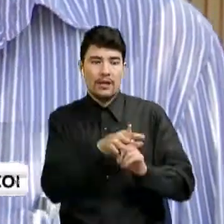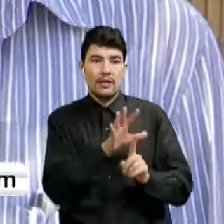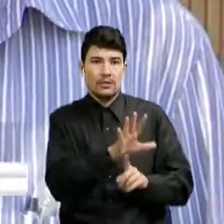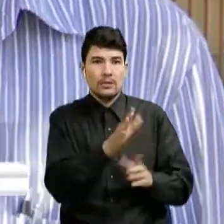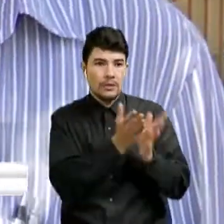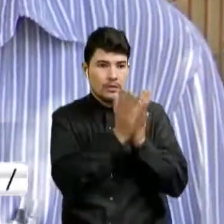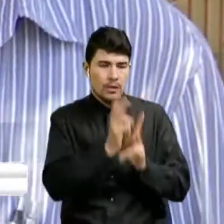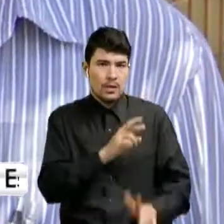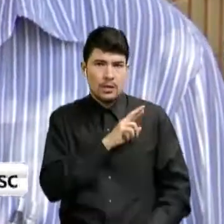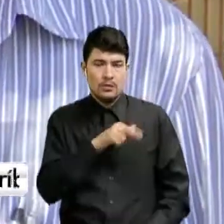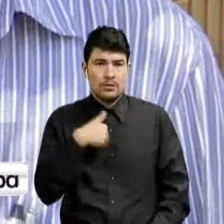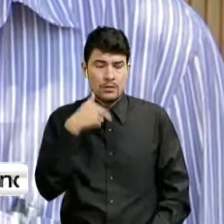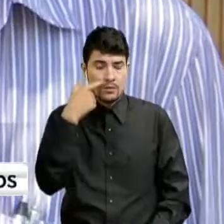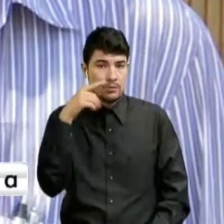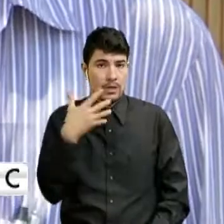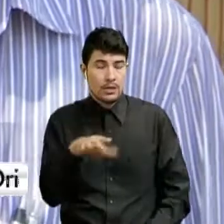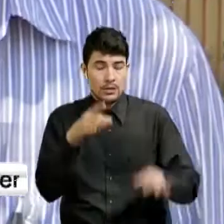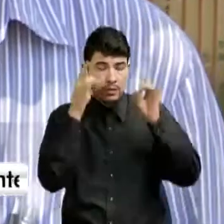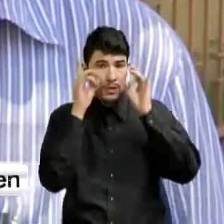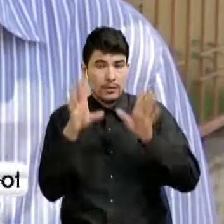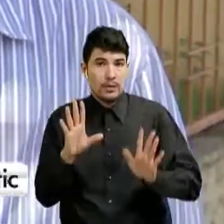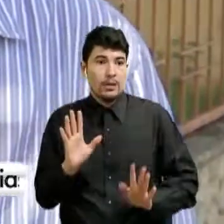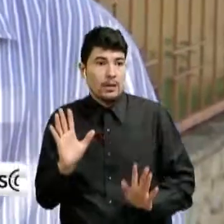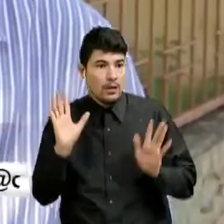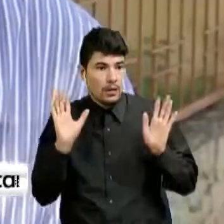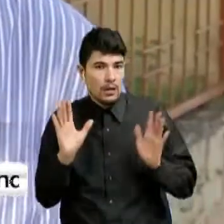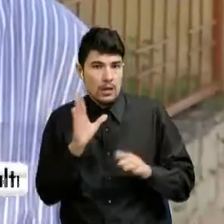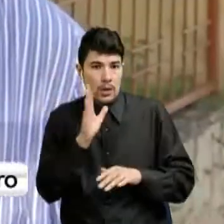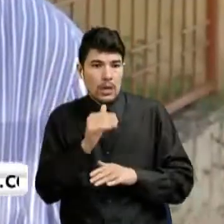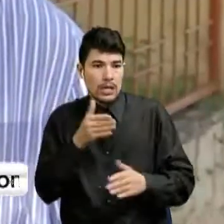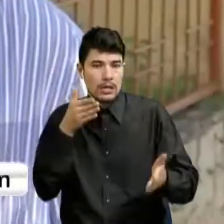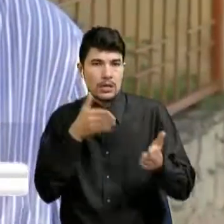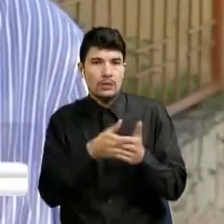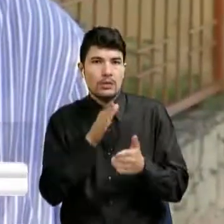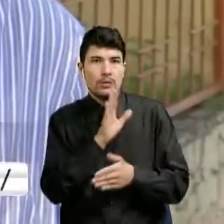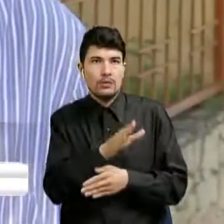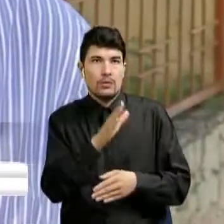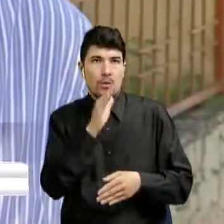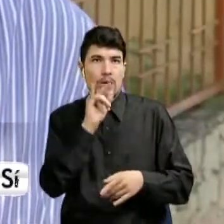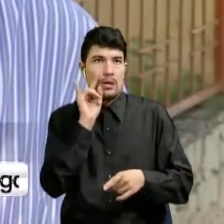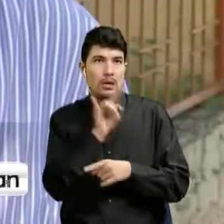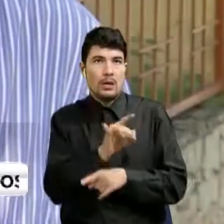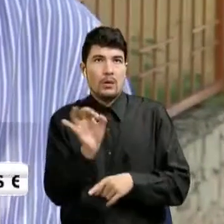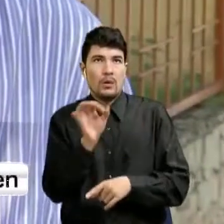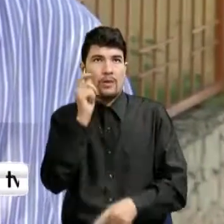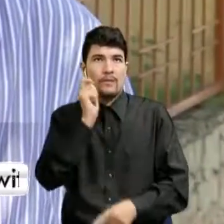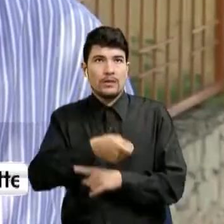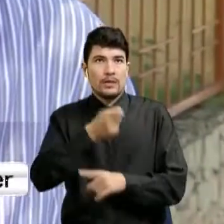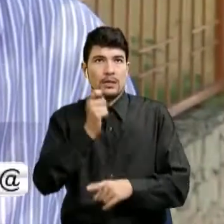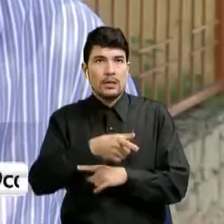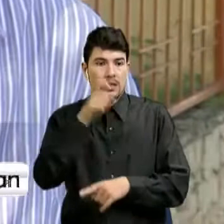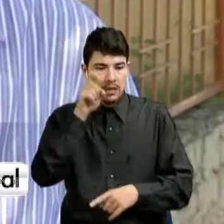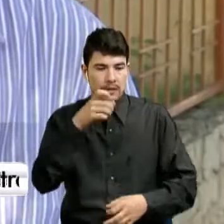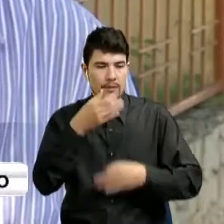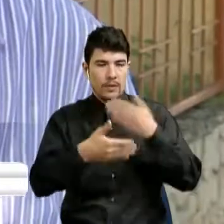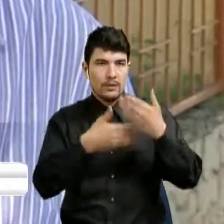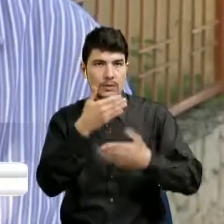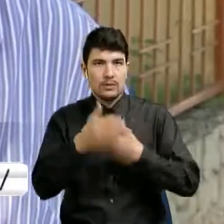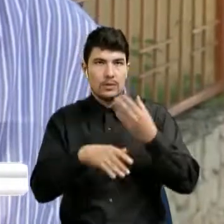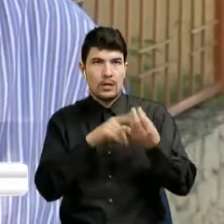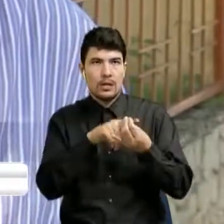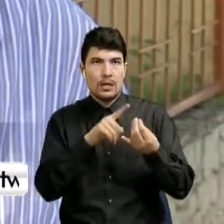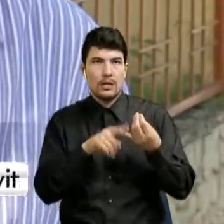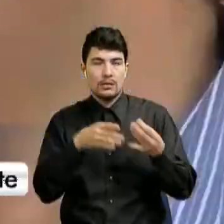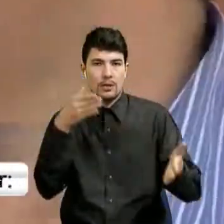nos parece terriblemente grave máxime si no hay denuncias ante ante la procuraduría ante la fiscalía como debe hacerse en el caso de los